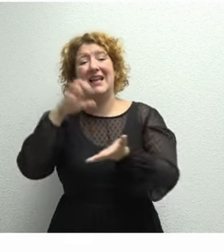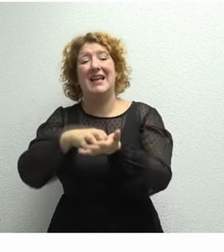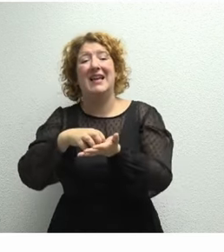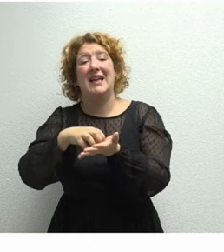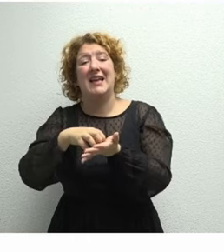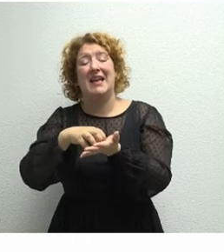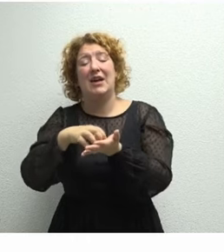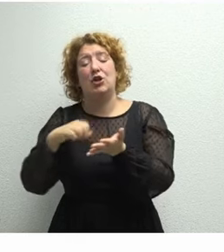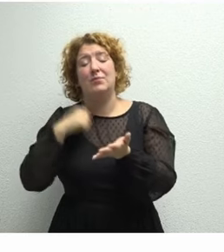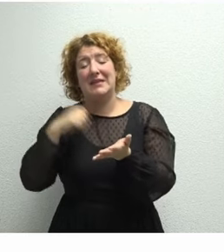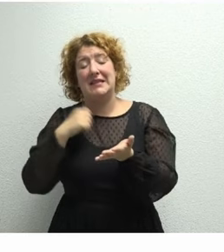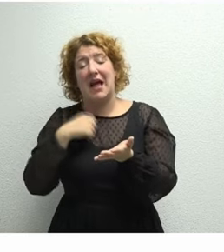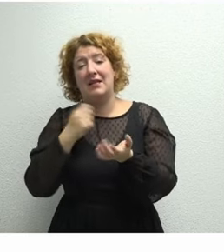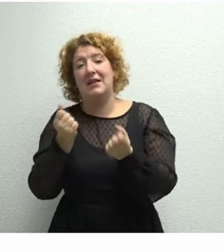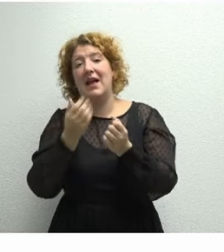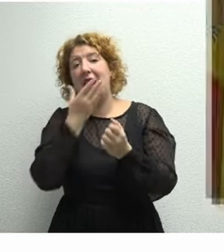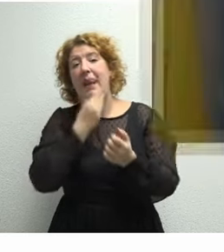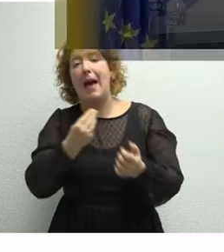aquí